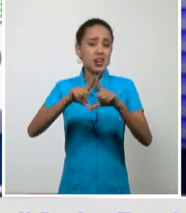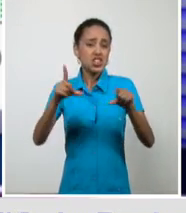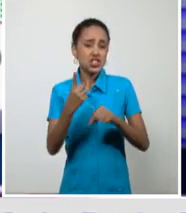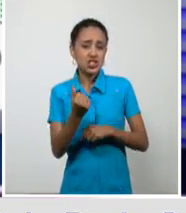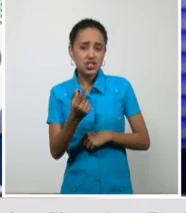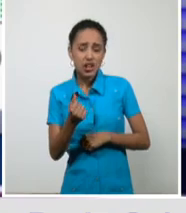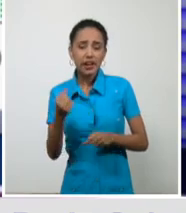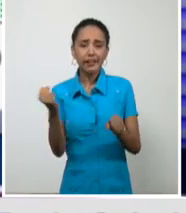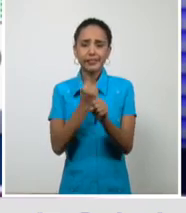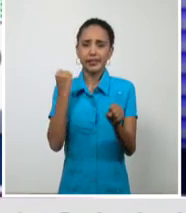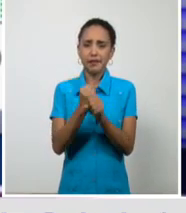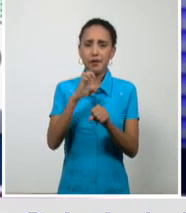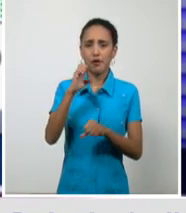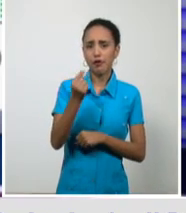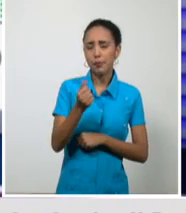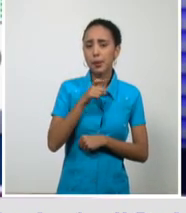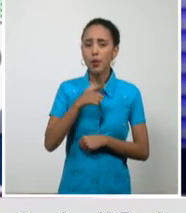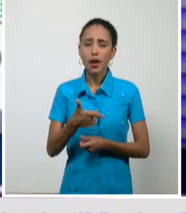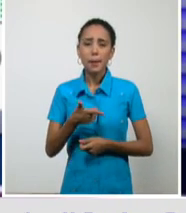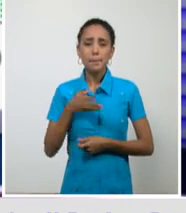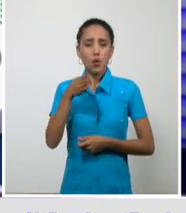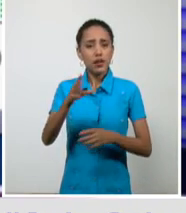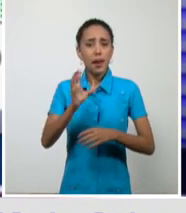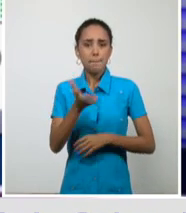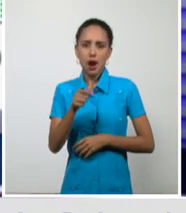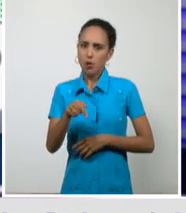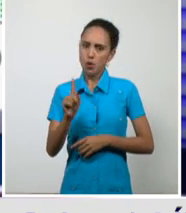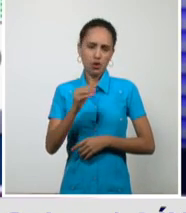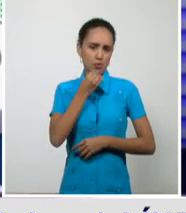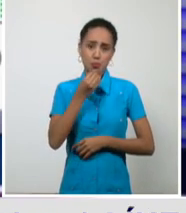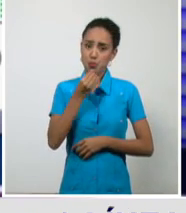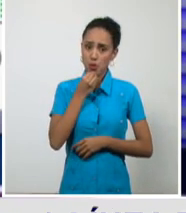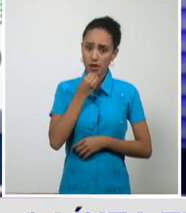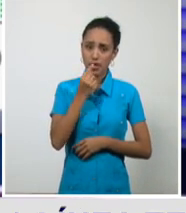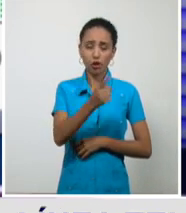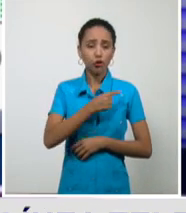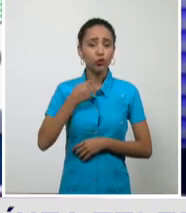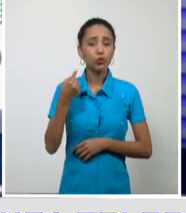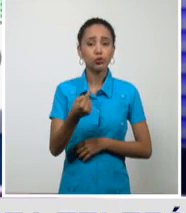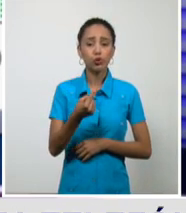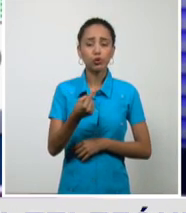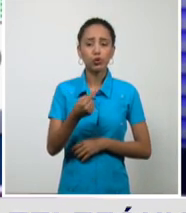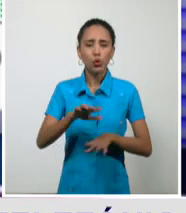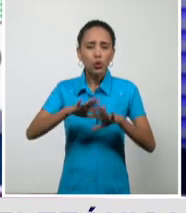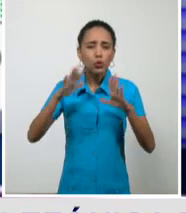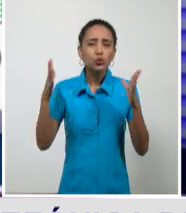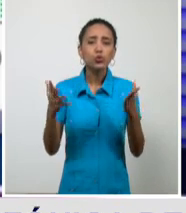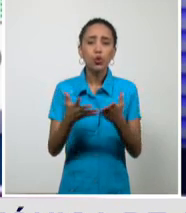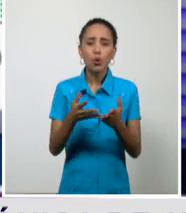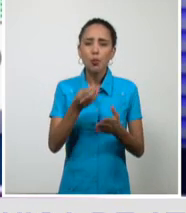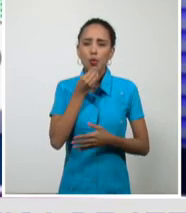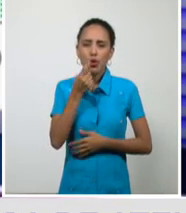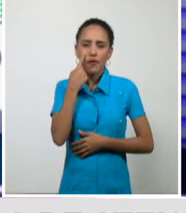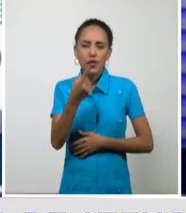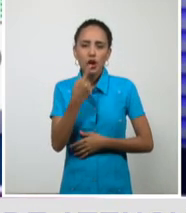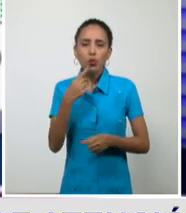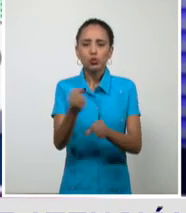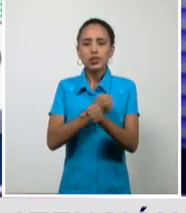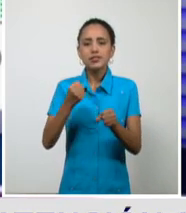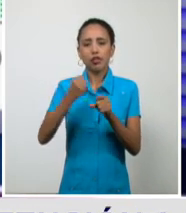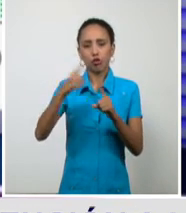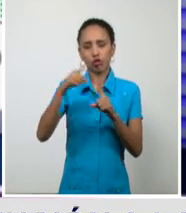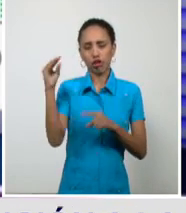de ir al banco, o sea, minimizar todo esto. O sea, hemos usado todas las posibilidades que da la tecnología y que da también